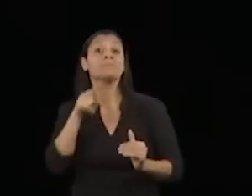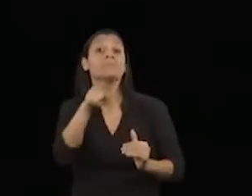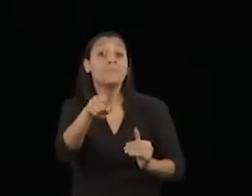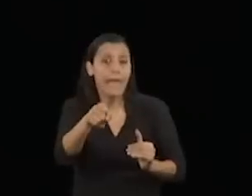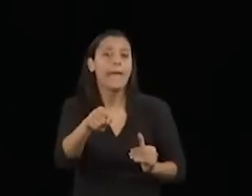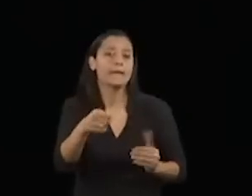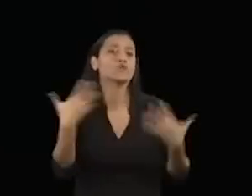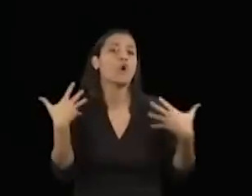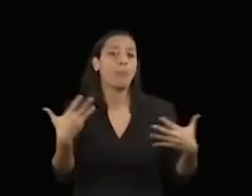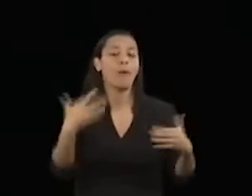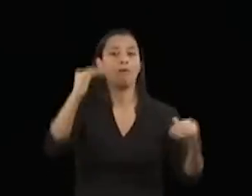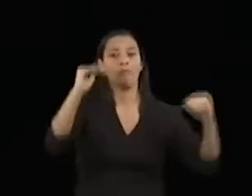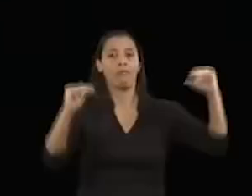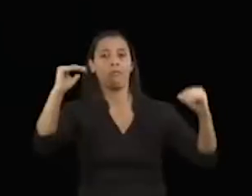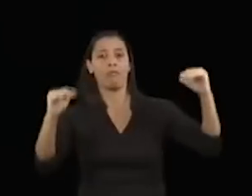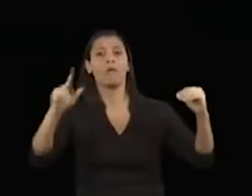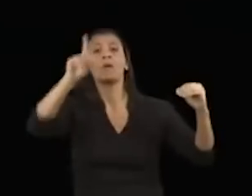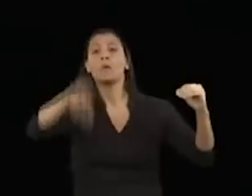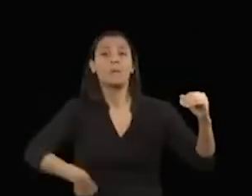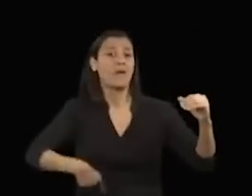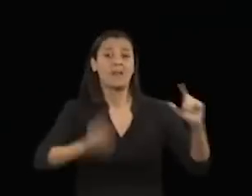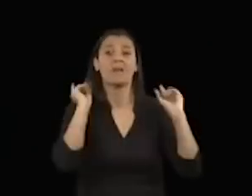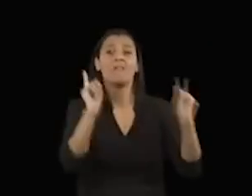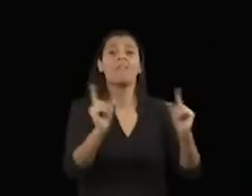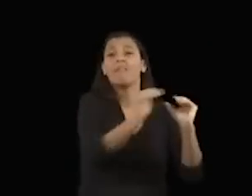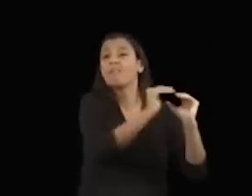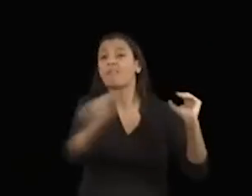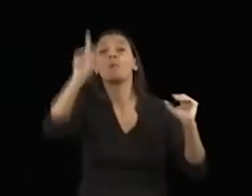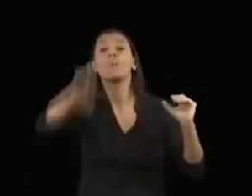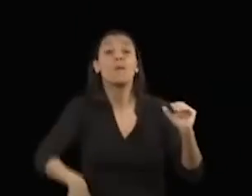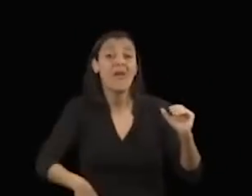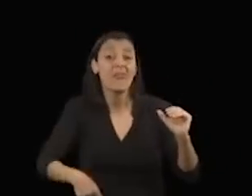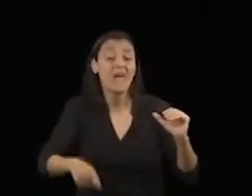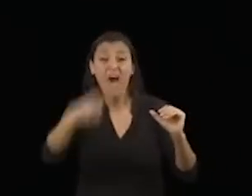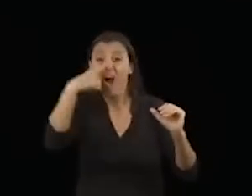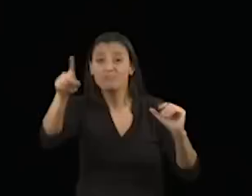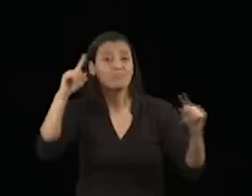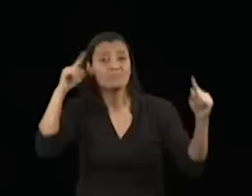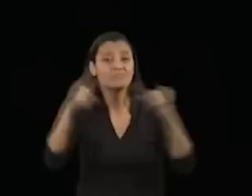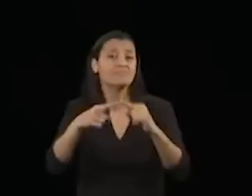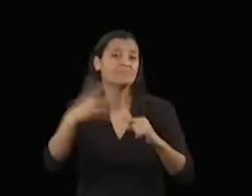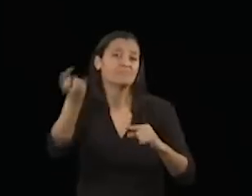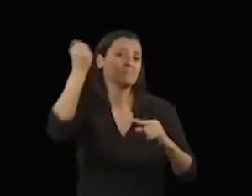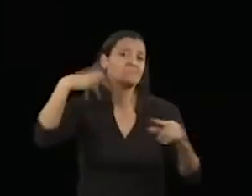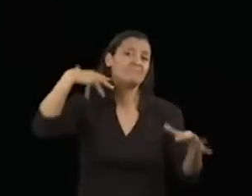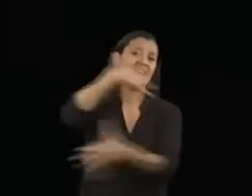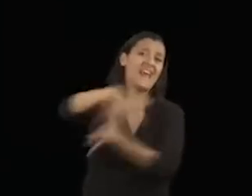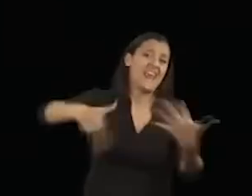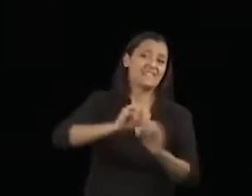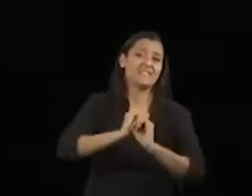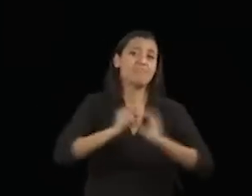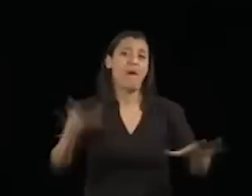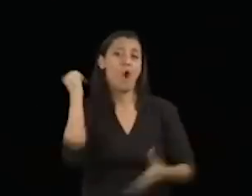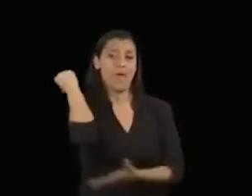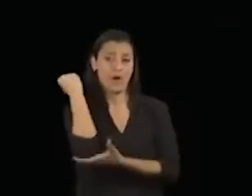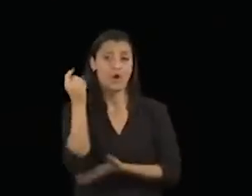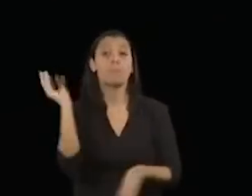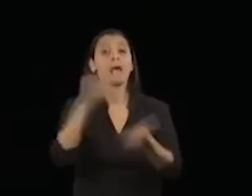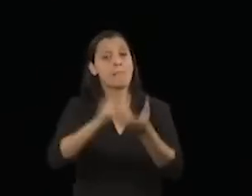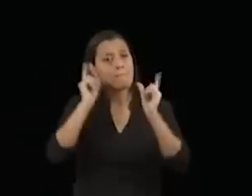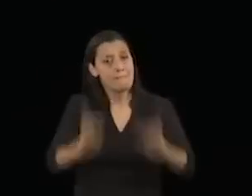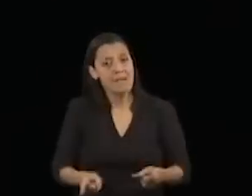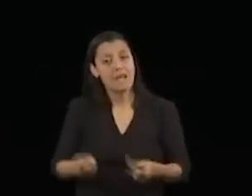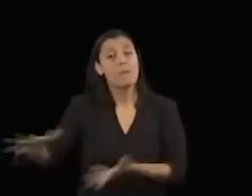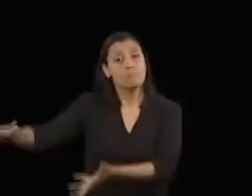se puede volver inestable y convertirse en permanente y en una crisis. El otro problema que teníamos era que recibimos una